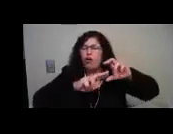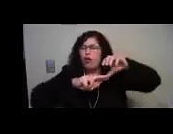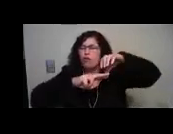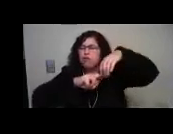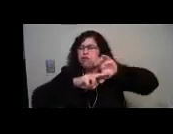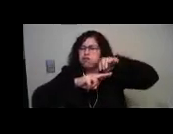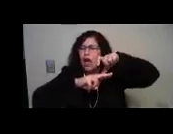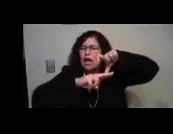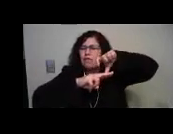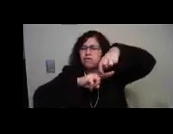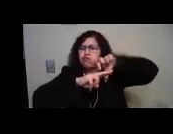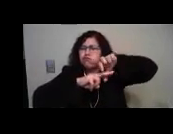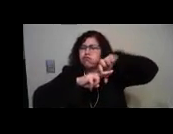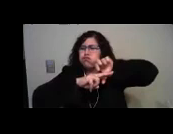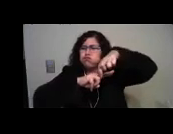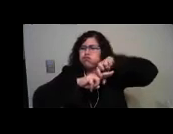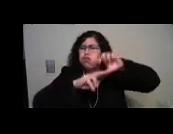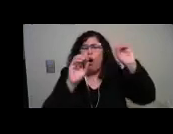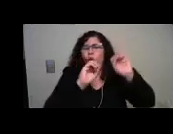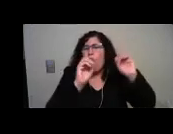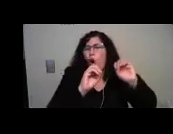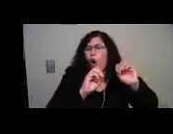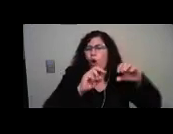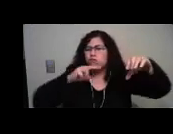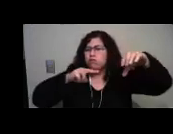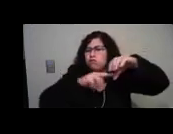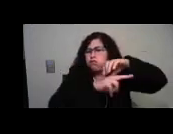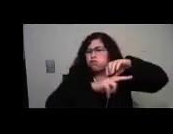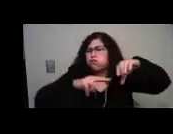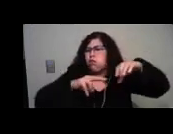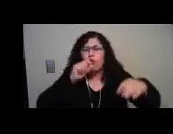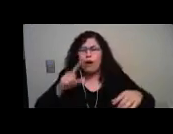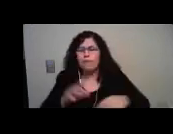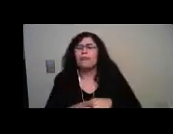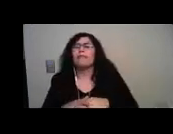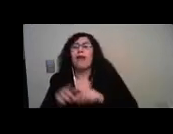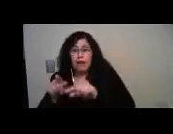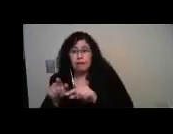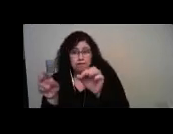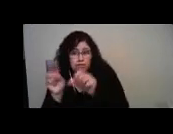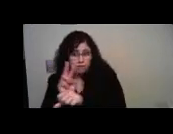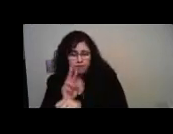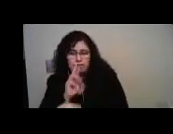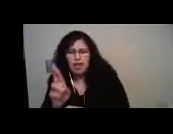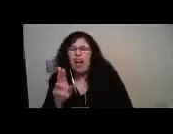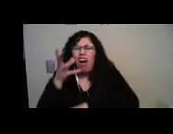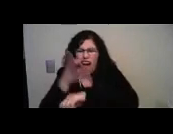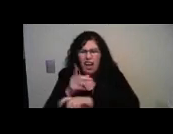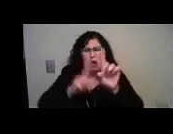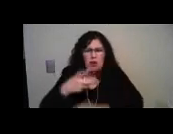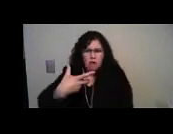En algunos casos utilizan unos medios de contraste, ¿ya? O a